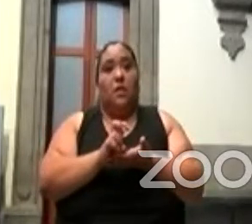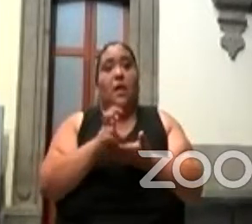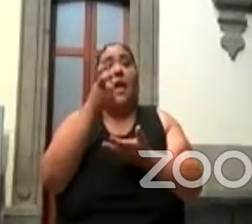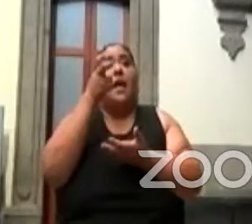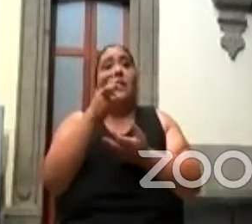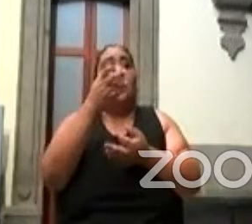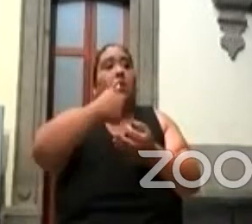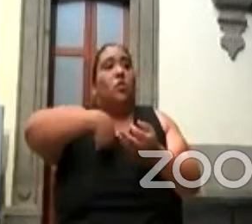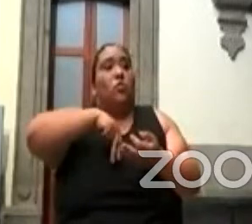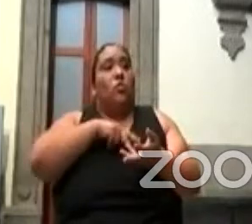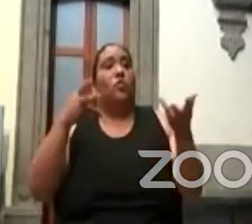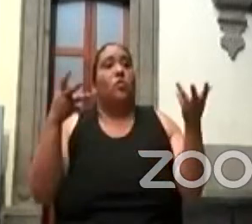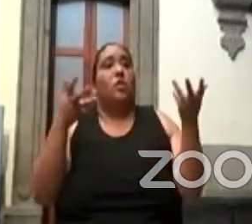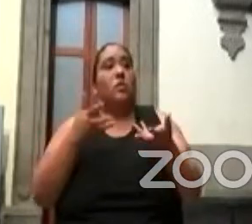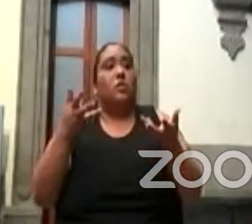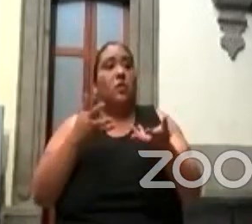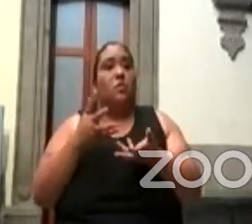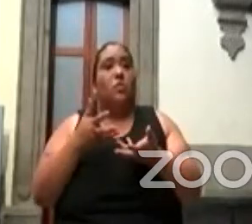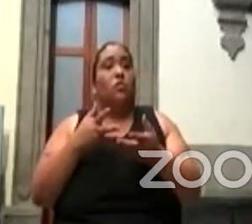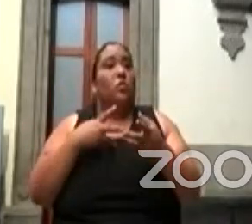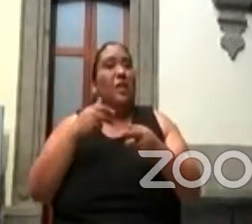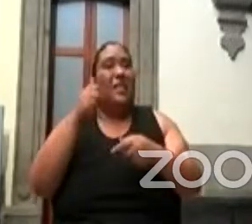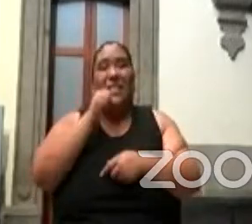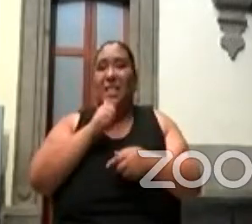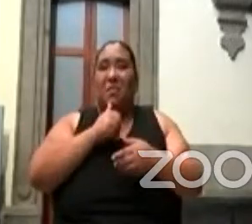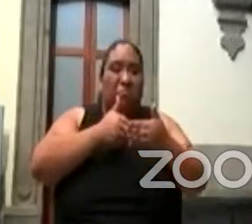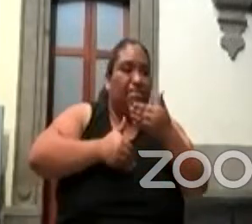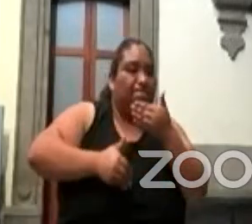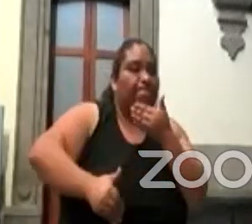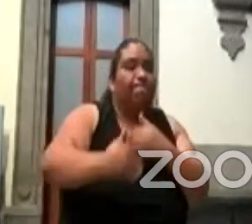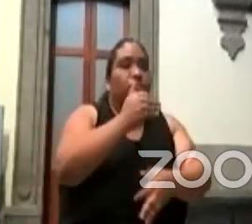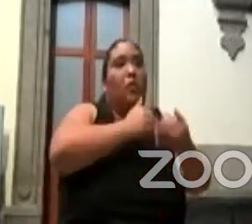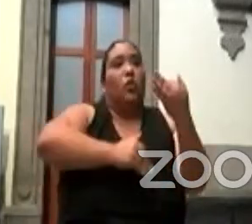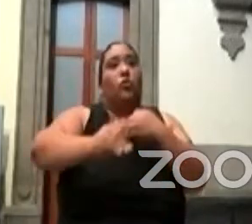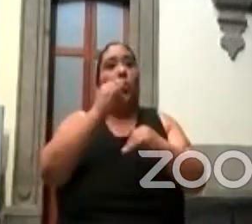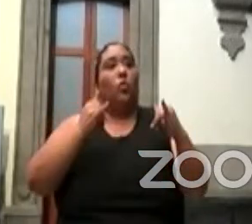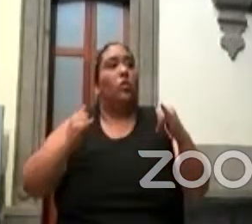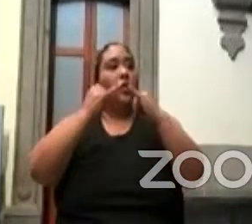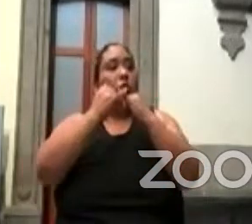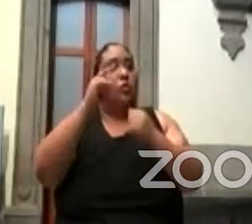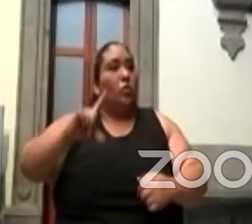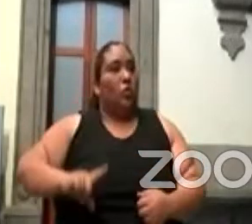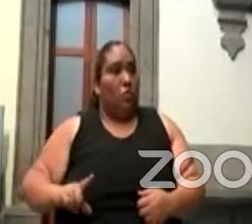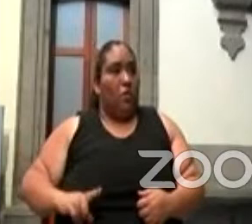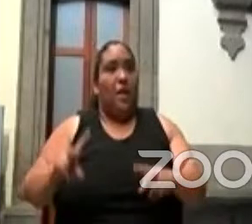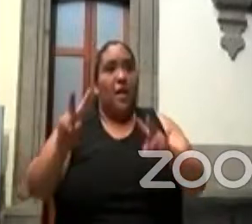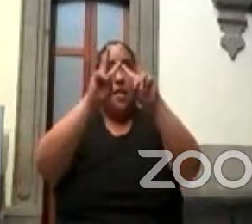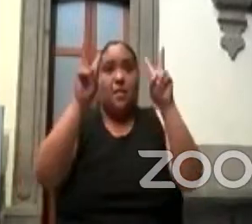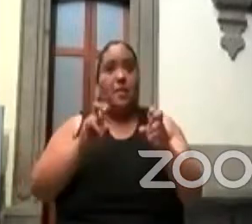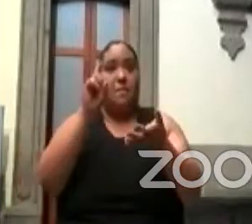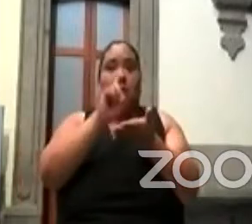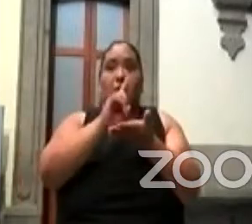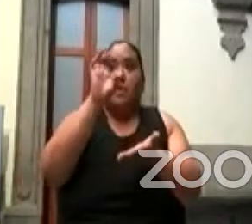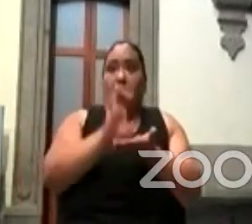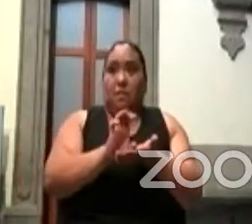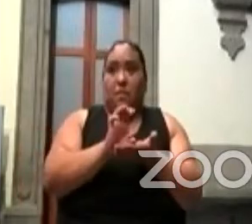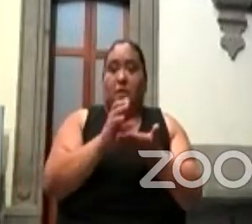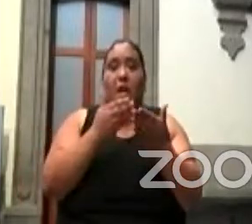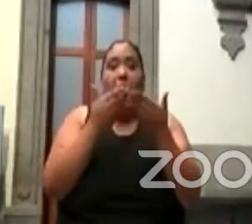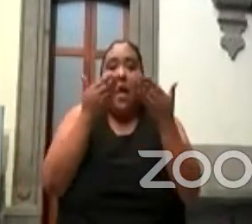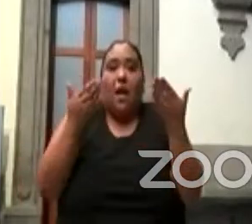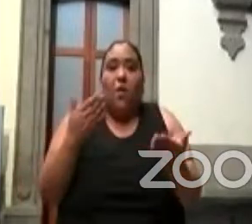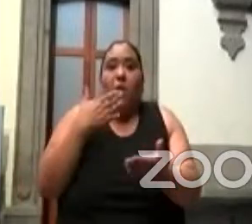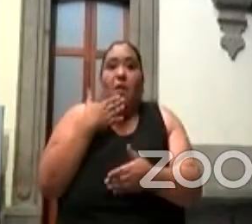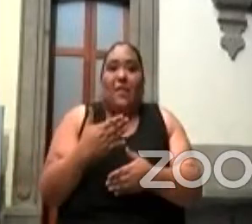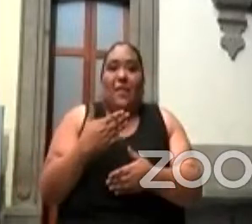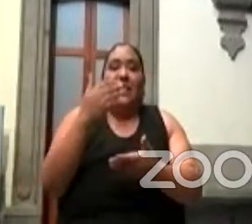la mano articuladamente todas las dependencias de gobierno en el tema de discapacidad. Ahora bien, Ciudad de